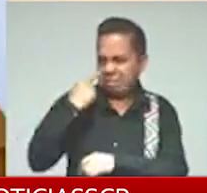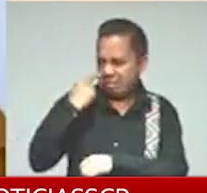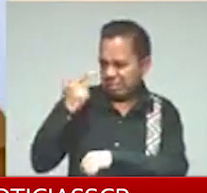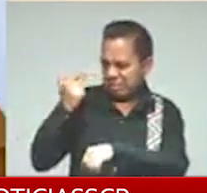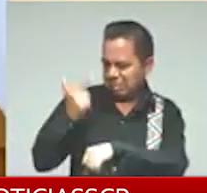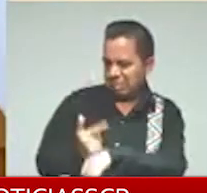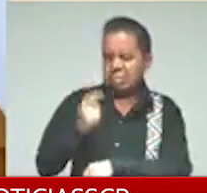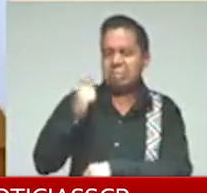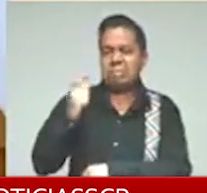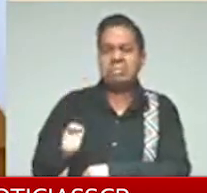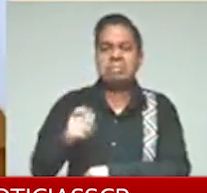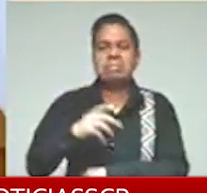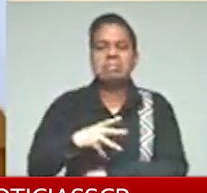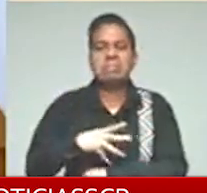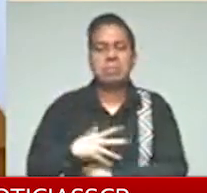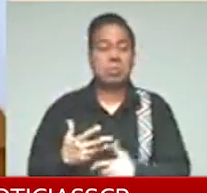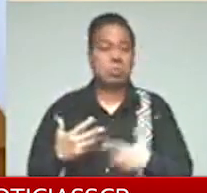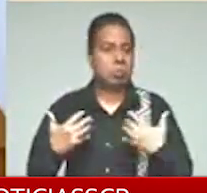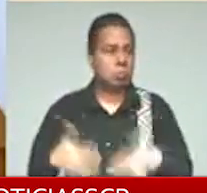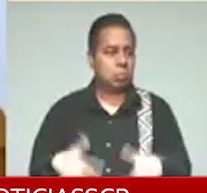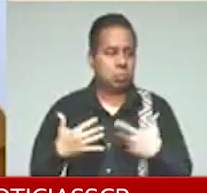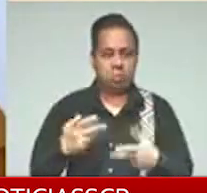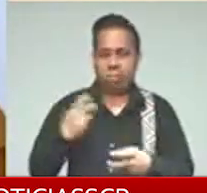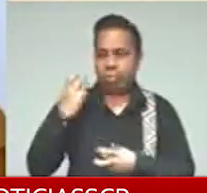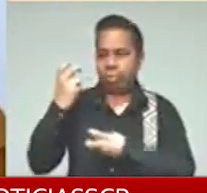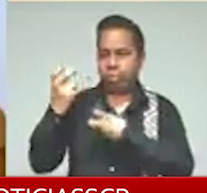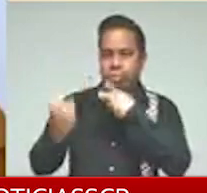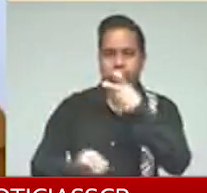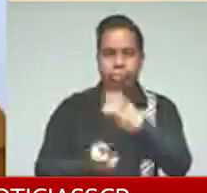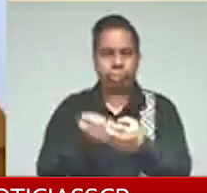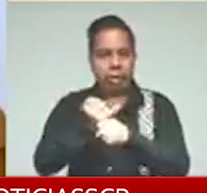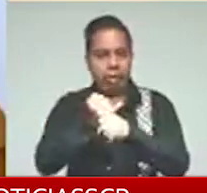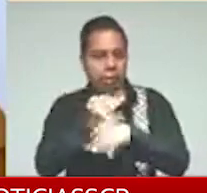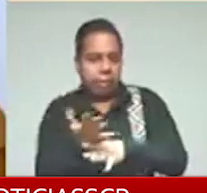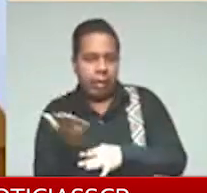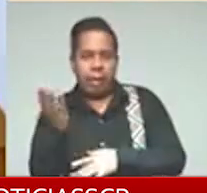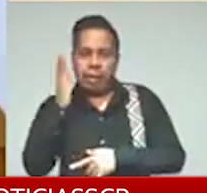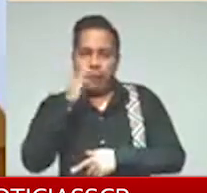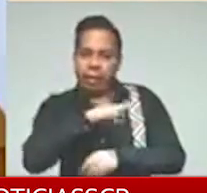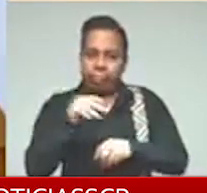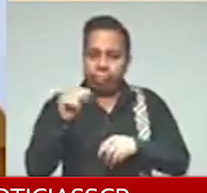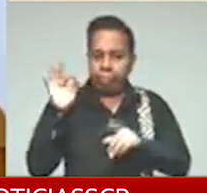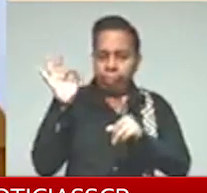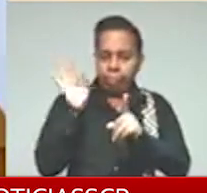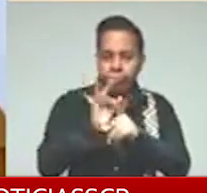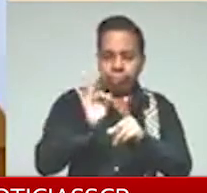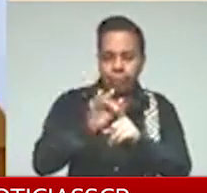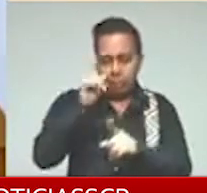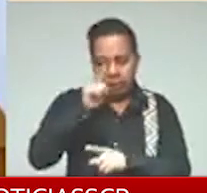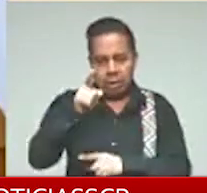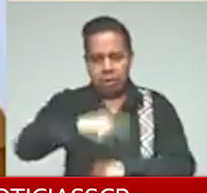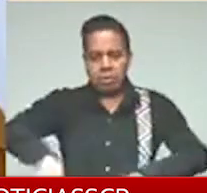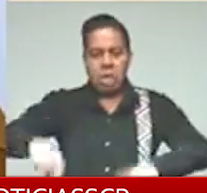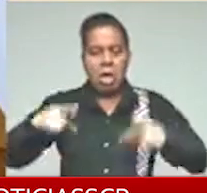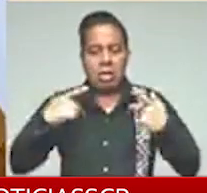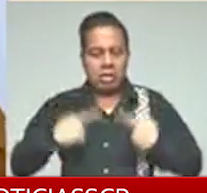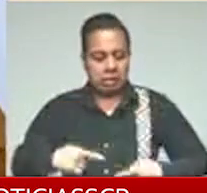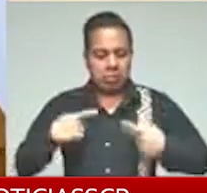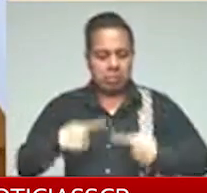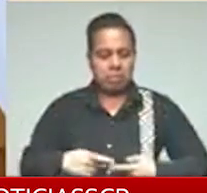observado una campaña para desinformar y manipular a la opinión